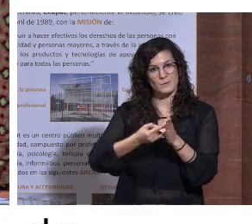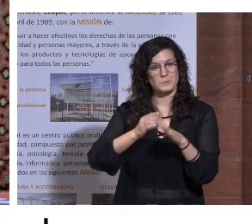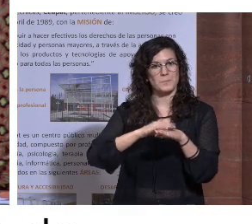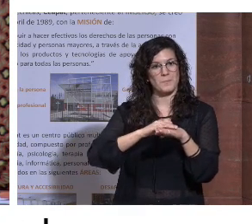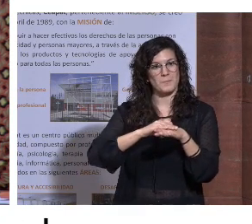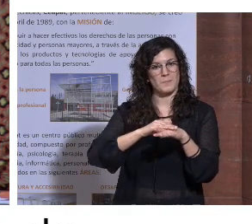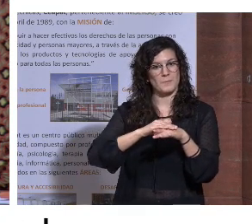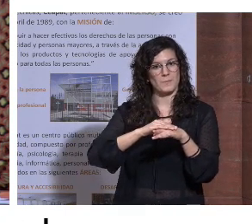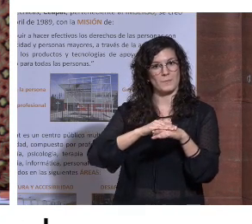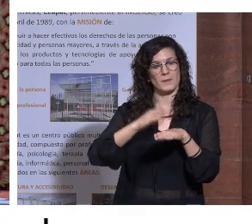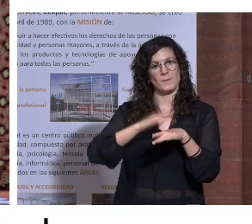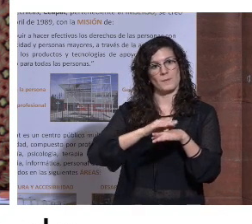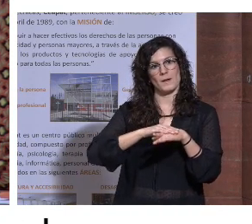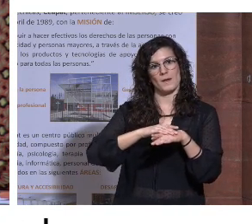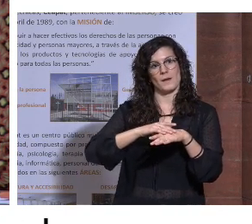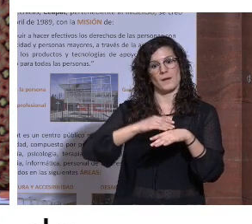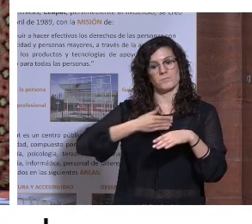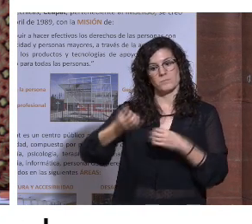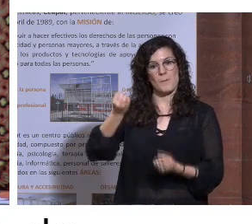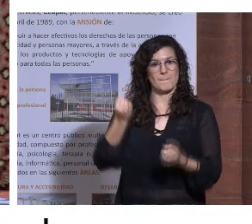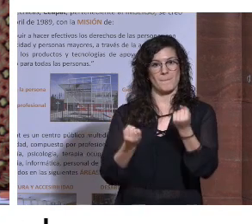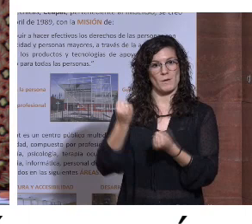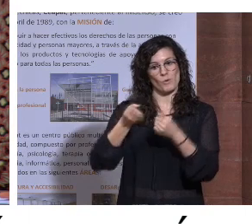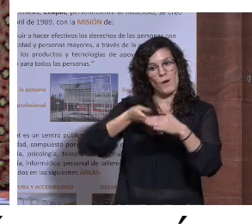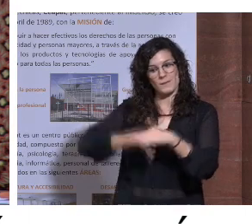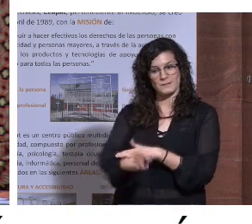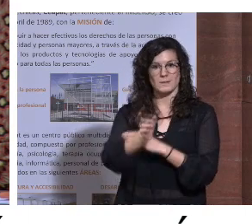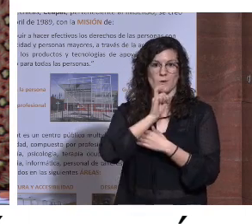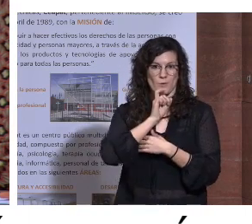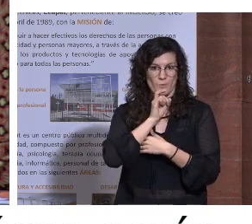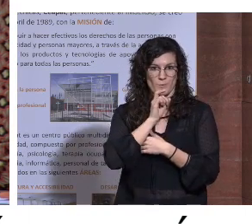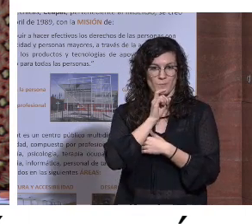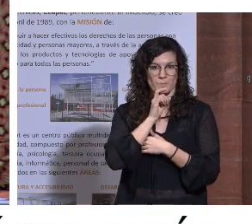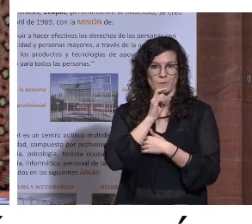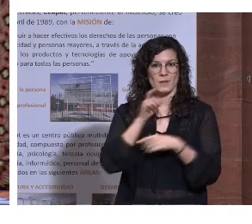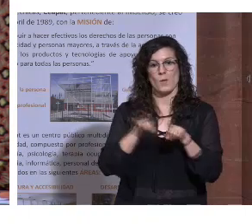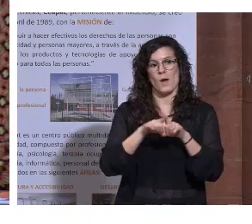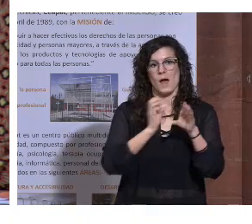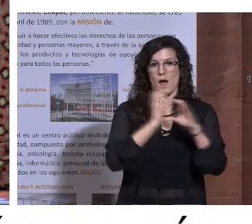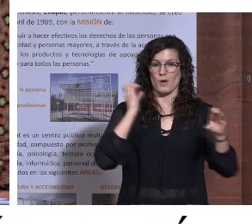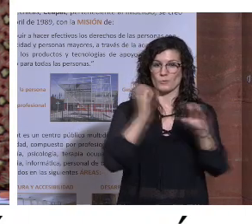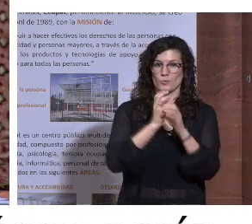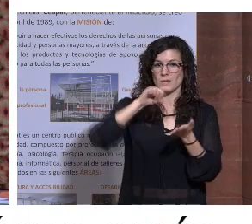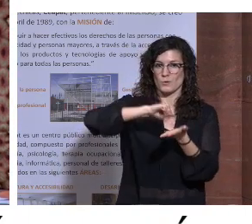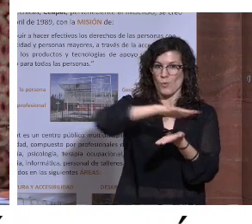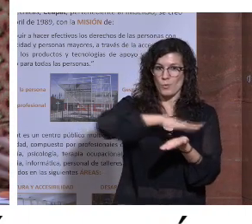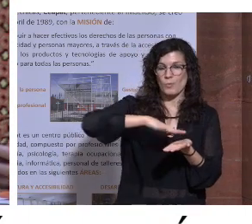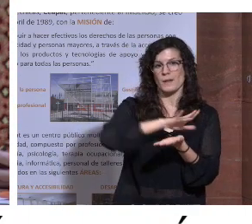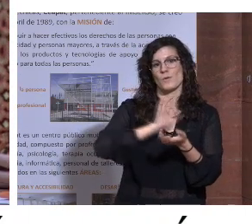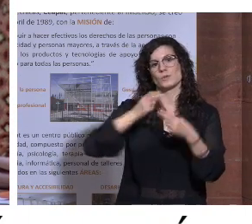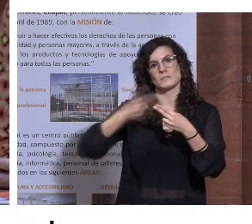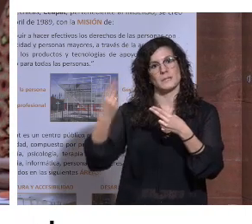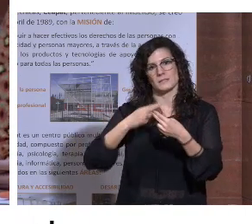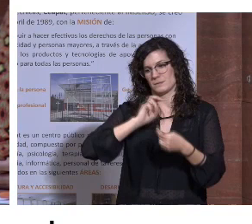para saber cómo sería ese vehículo accesible. Y tanto autobuses urbanos como interurbanos, taxi, etcétera,